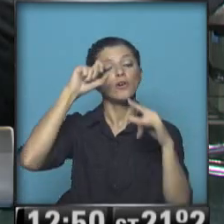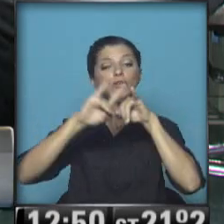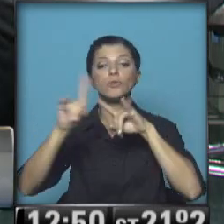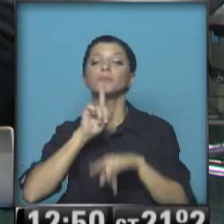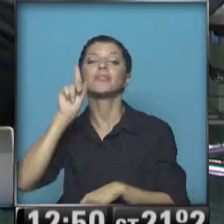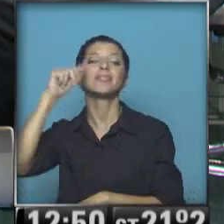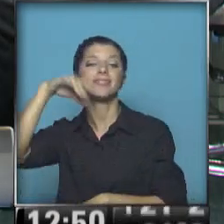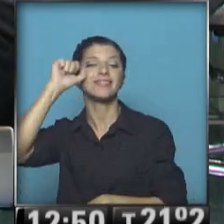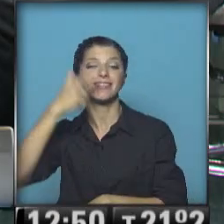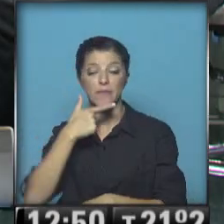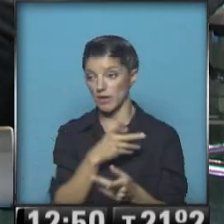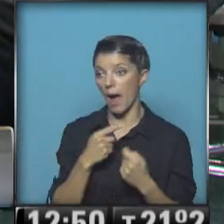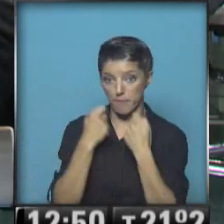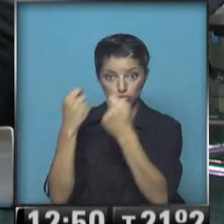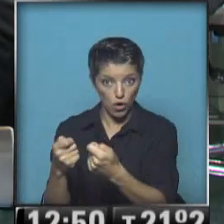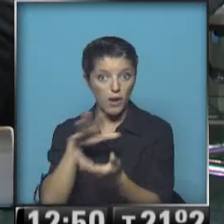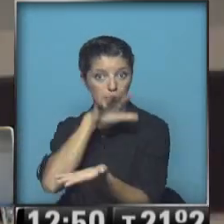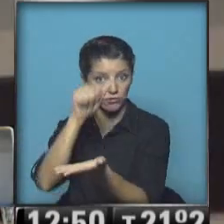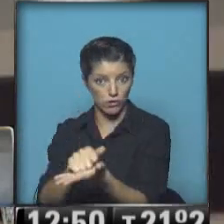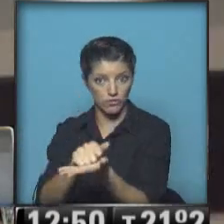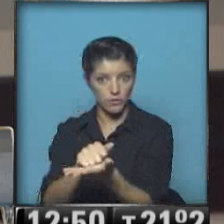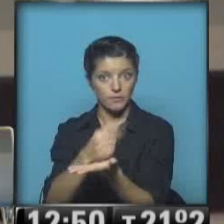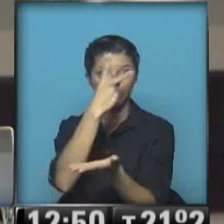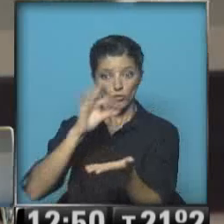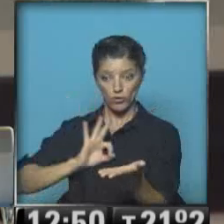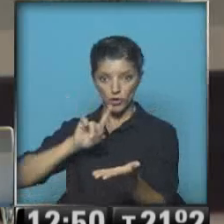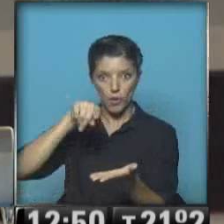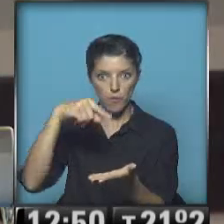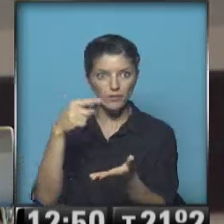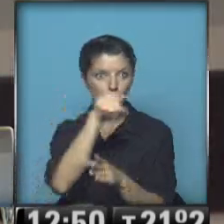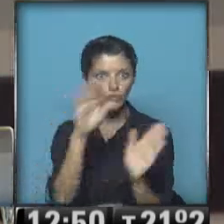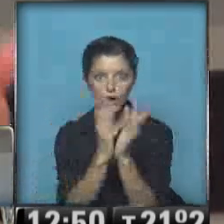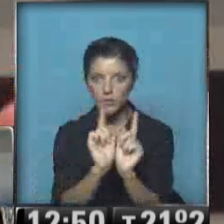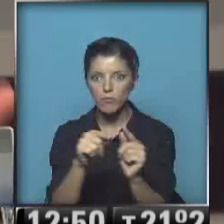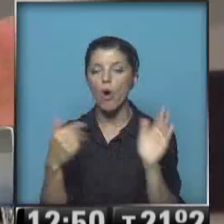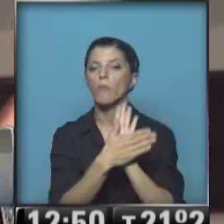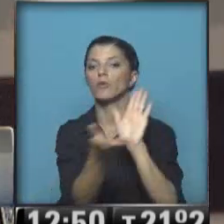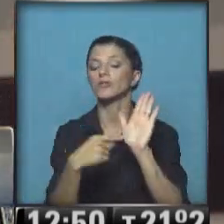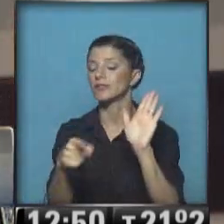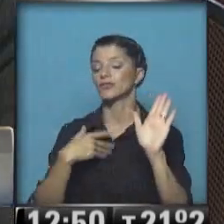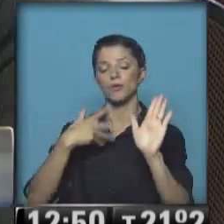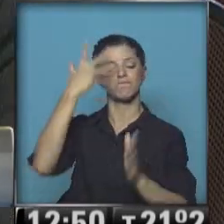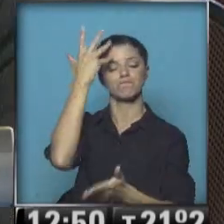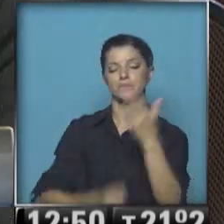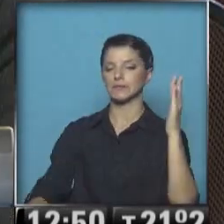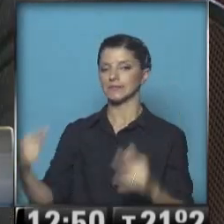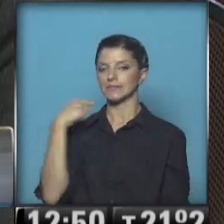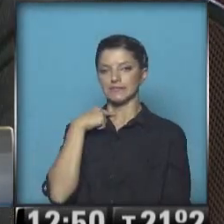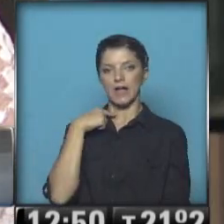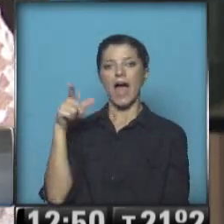apoyó abiertamente la invasión y dos años después publicó en editorial que lo hemos mostrado Aquí también diciendo nos equivocamos no